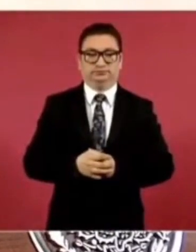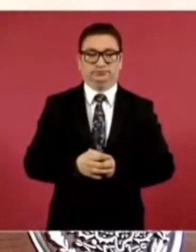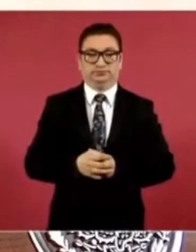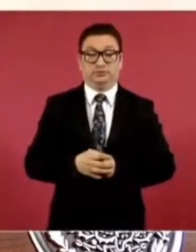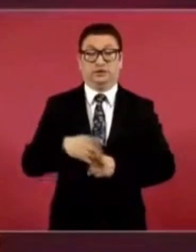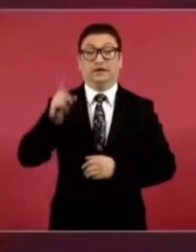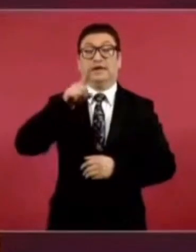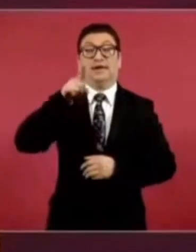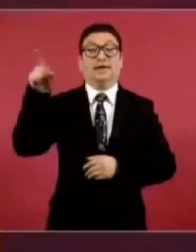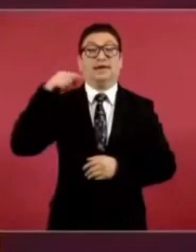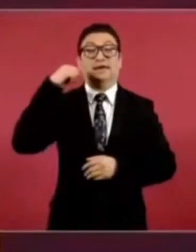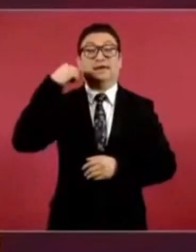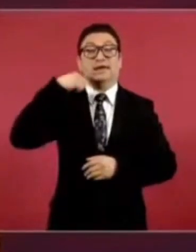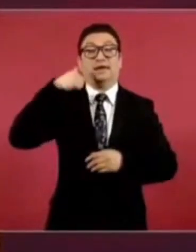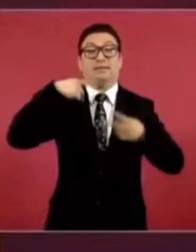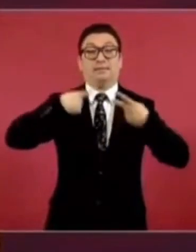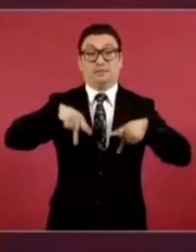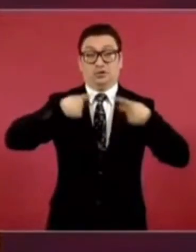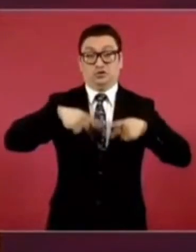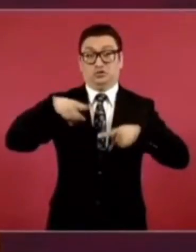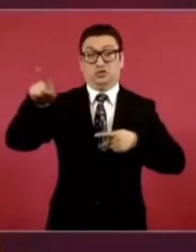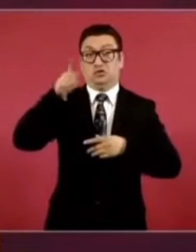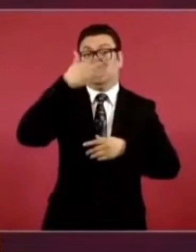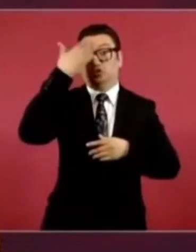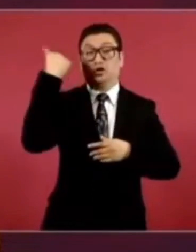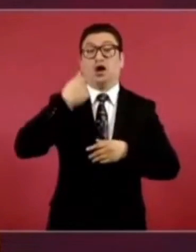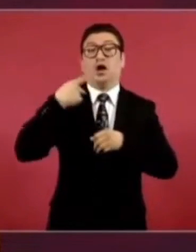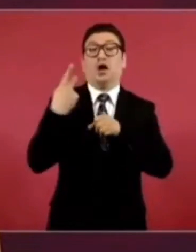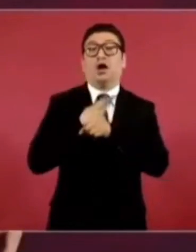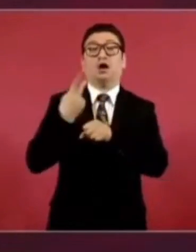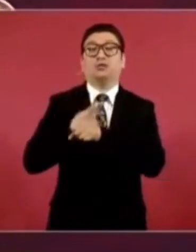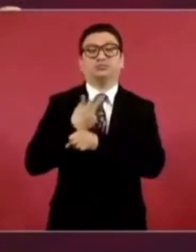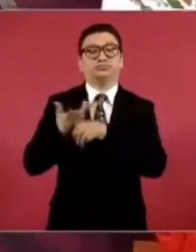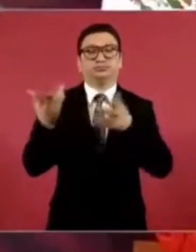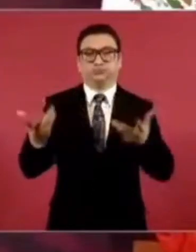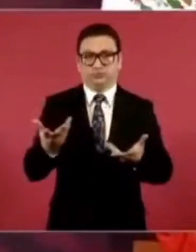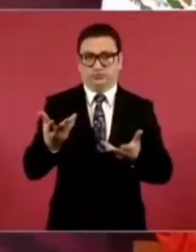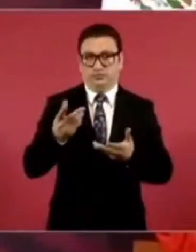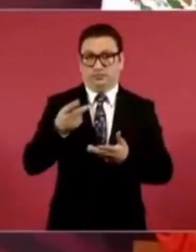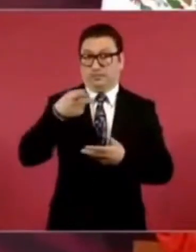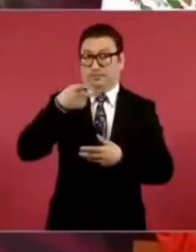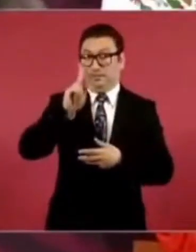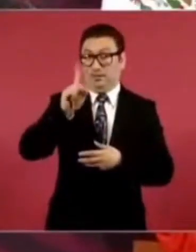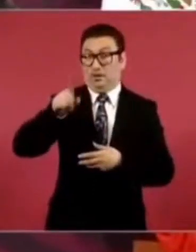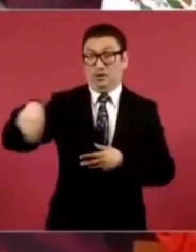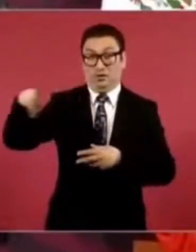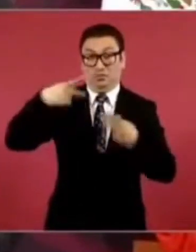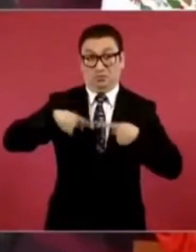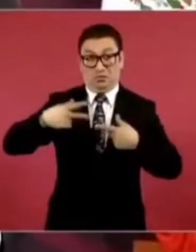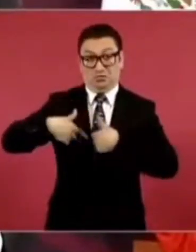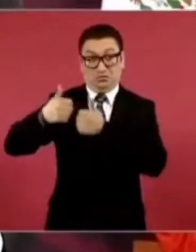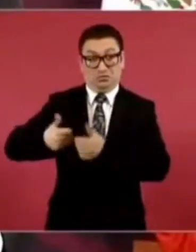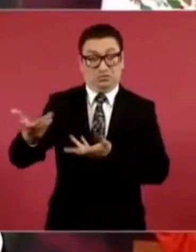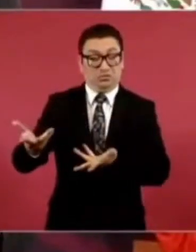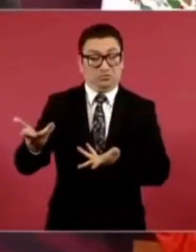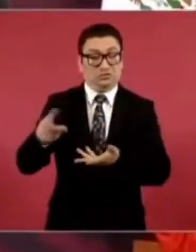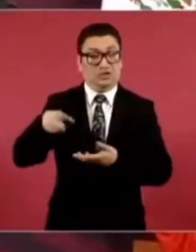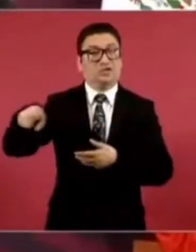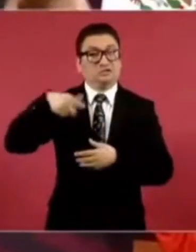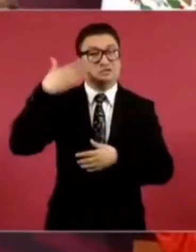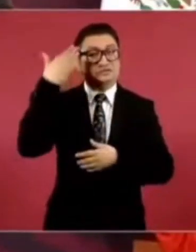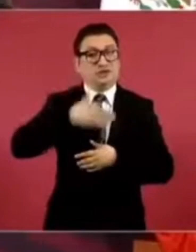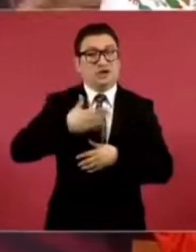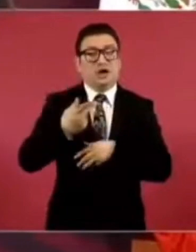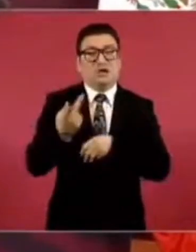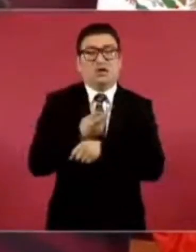no están enterados de lo que está sucediendo. Cuando ellos están ahí y saben cómo se